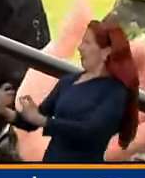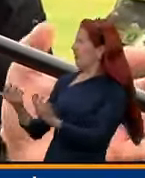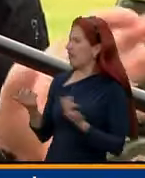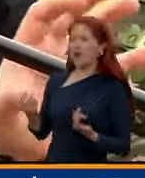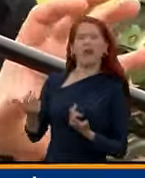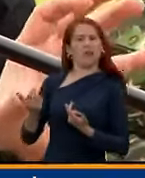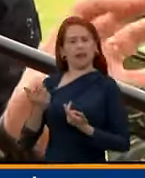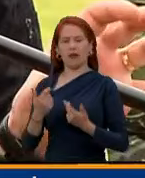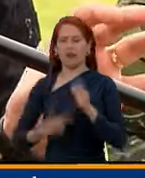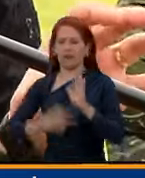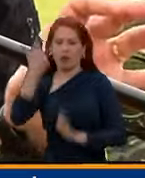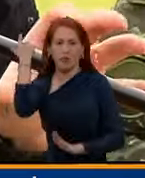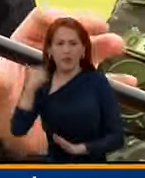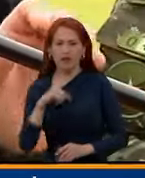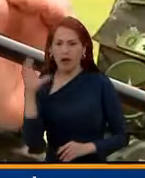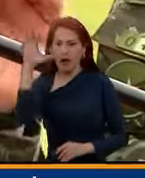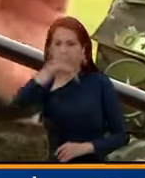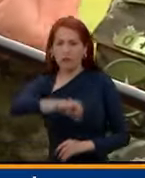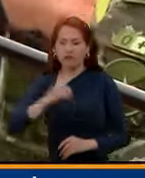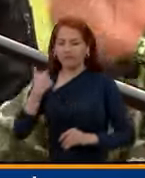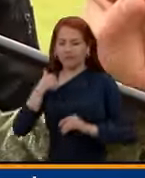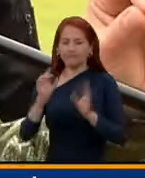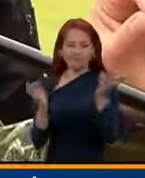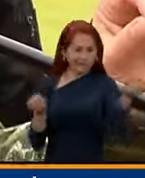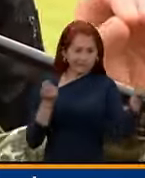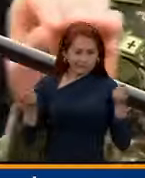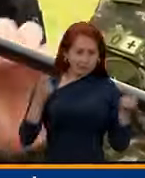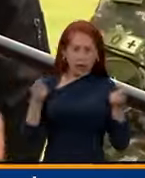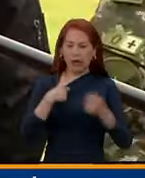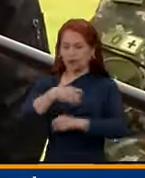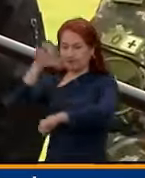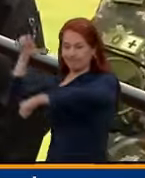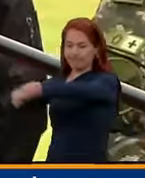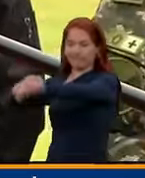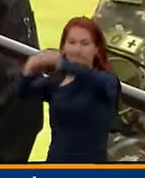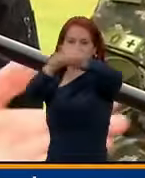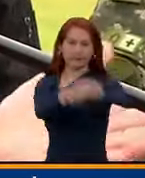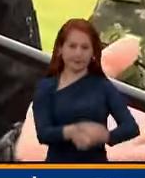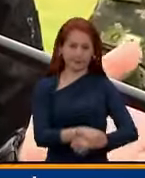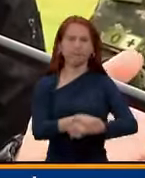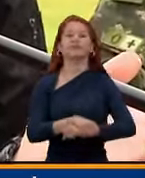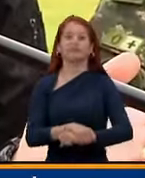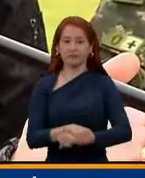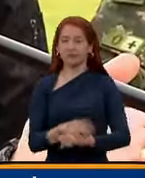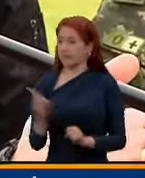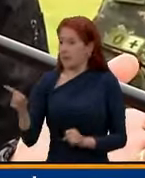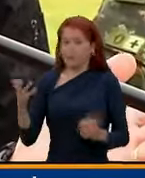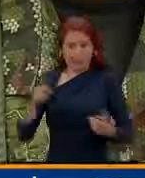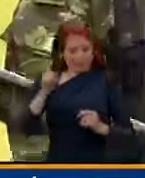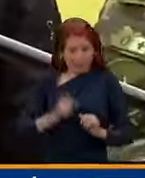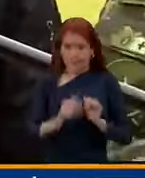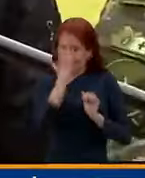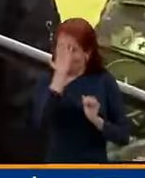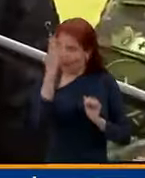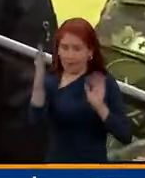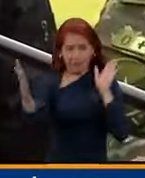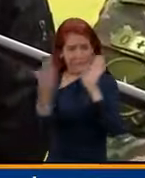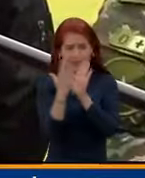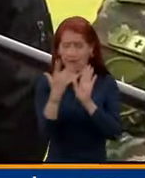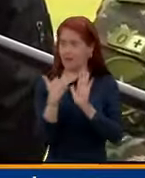inmediatamente se hicieron las coordinaciones y se puso a disposición. Y allá está respondiendo ante la Fiscalía. Cero